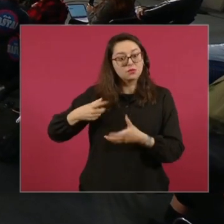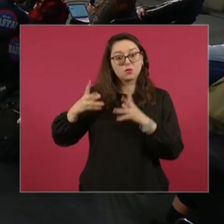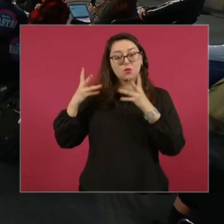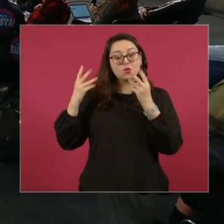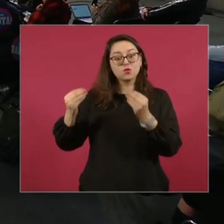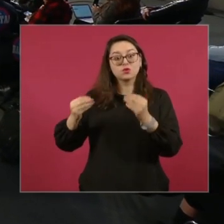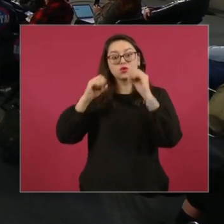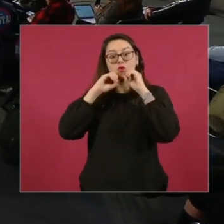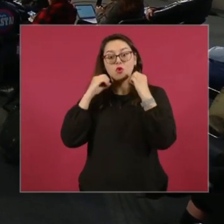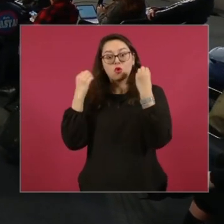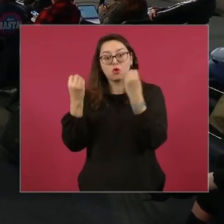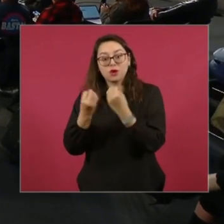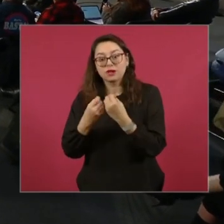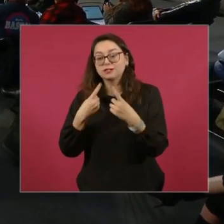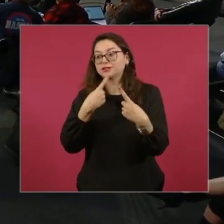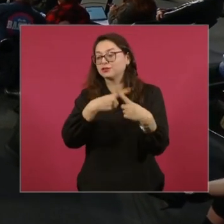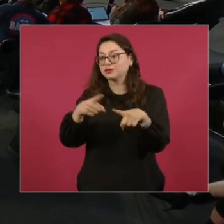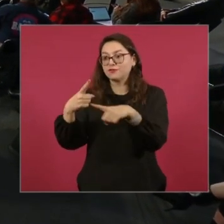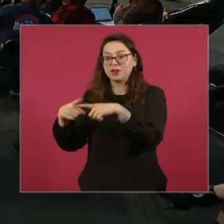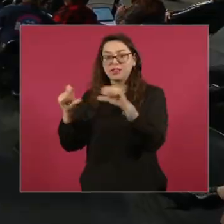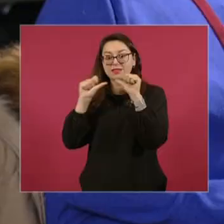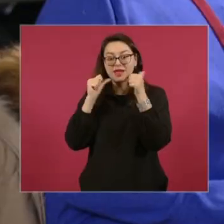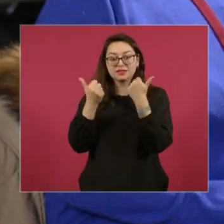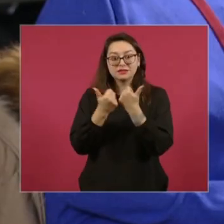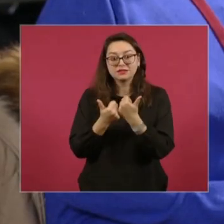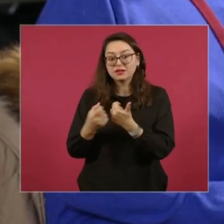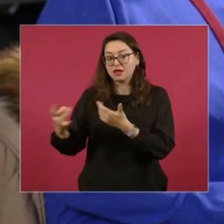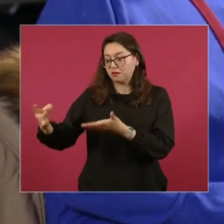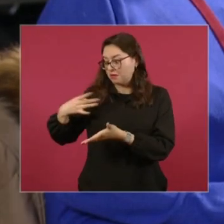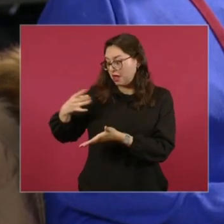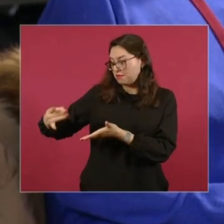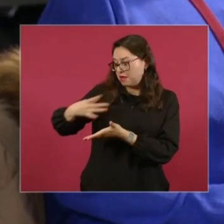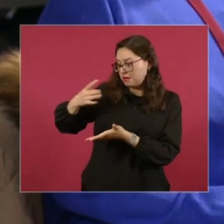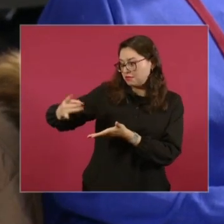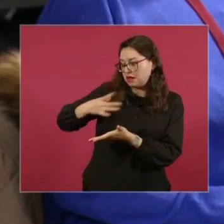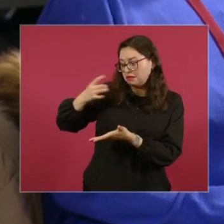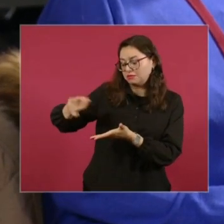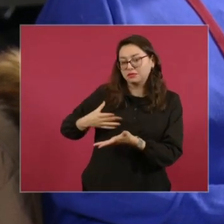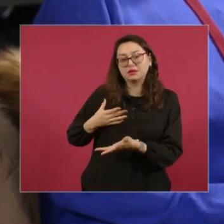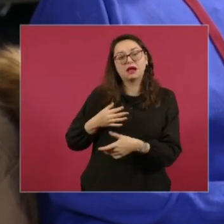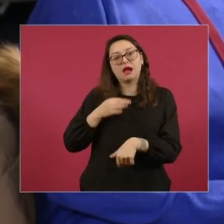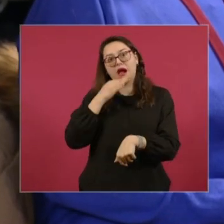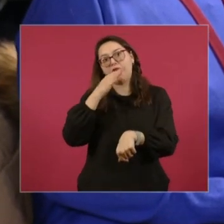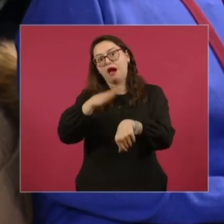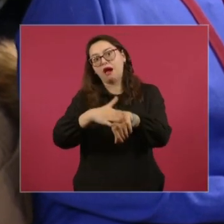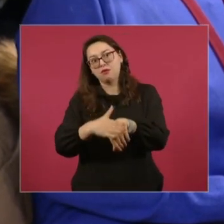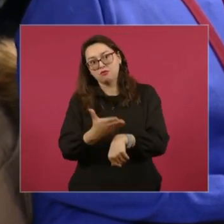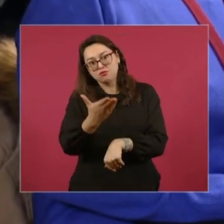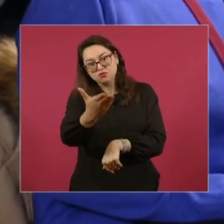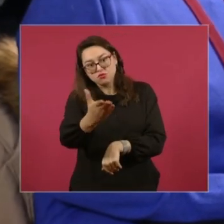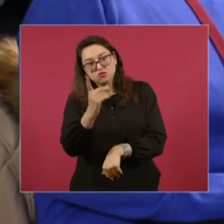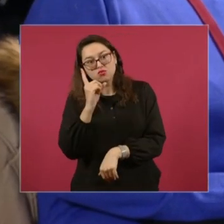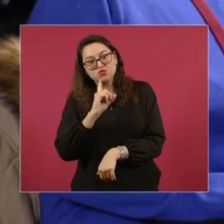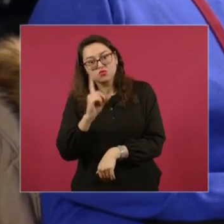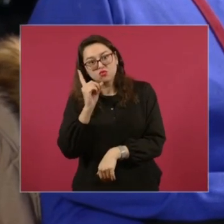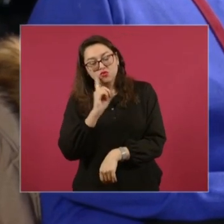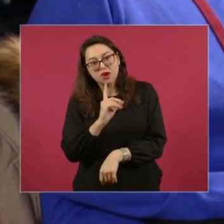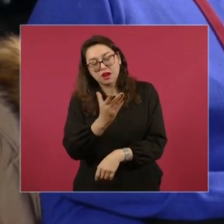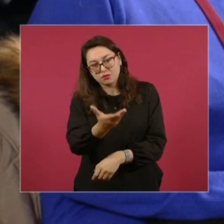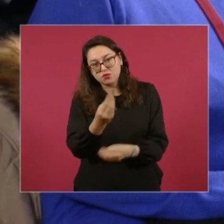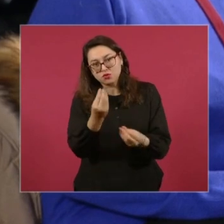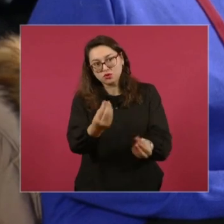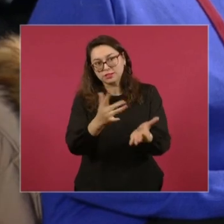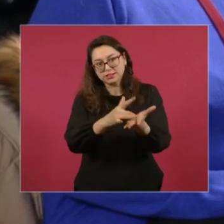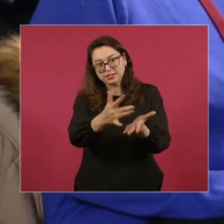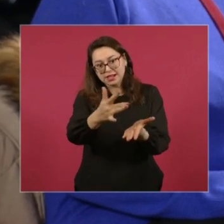todos los compañeros ambientalistas, y también le envían saludo al comisionado Adán, a todas las